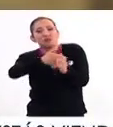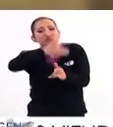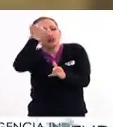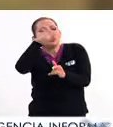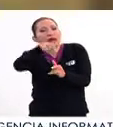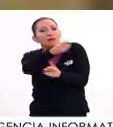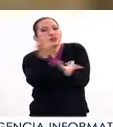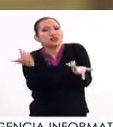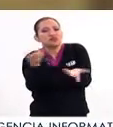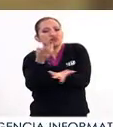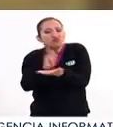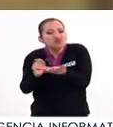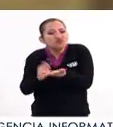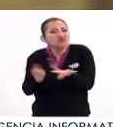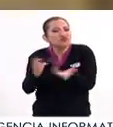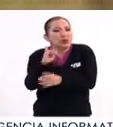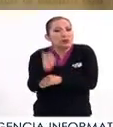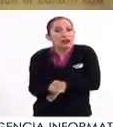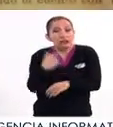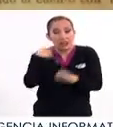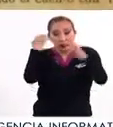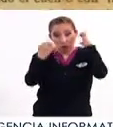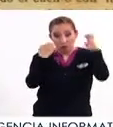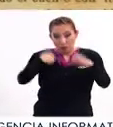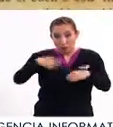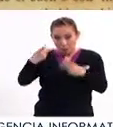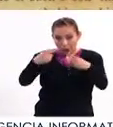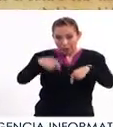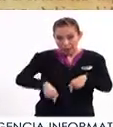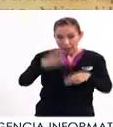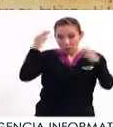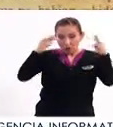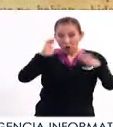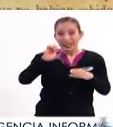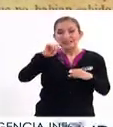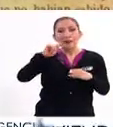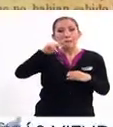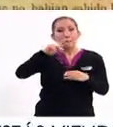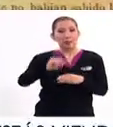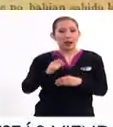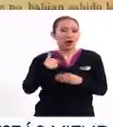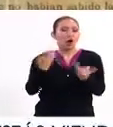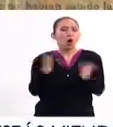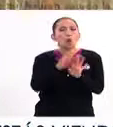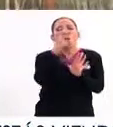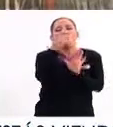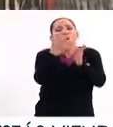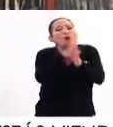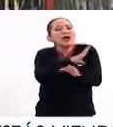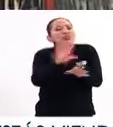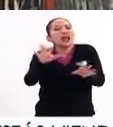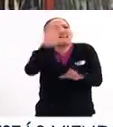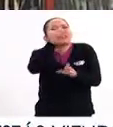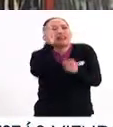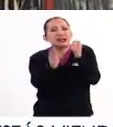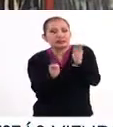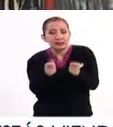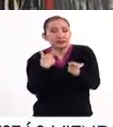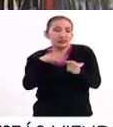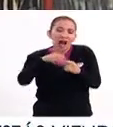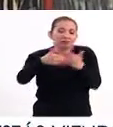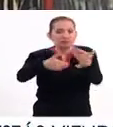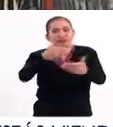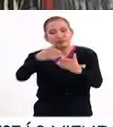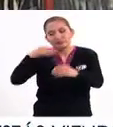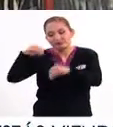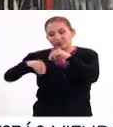no está escrita. Y entonces, a través de las exposiciones que organizamos aquí en el Museo de la Estampa, pues contamos por lo menos un panorama general, y ya de ahí pues